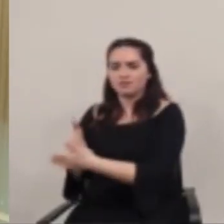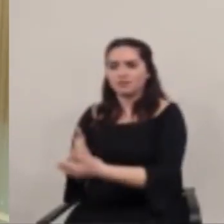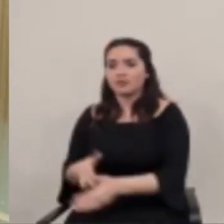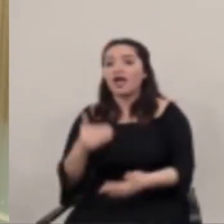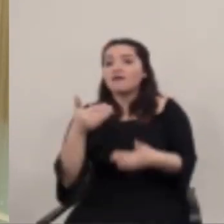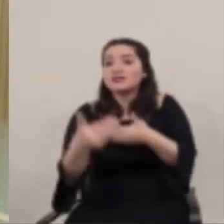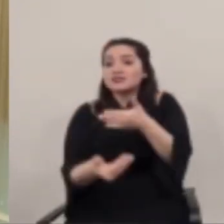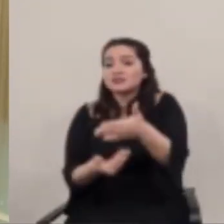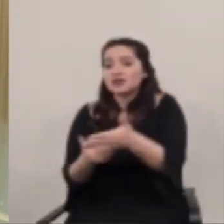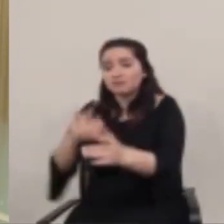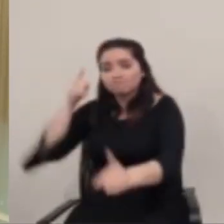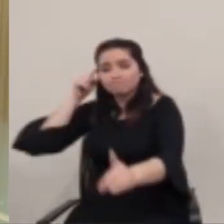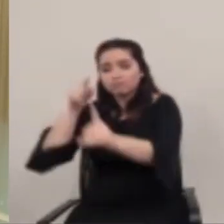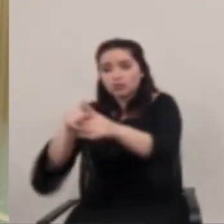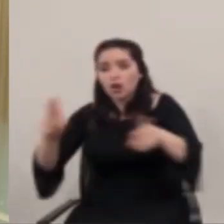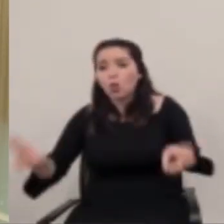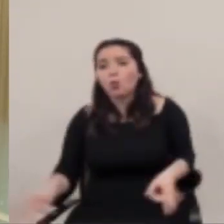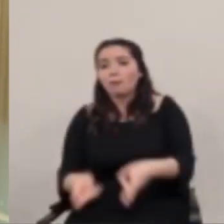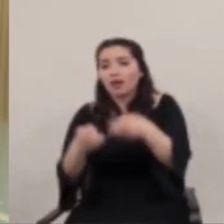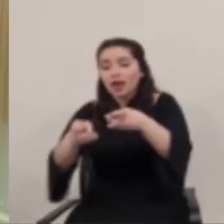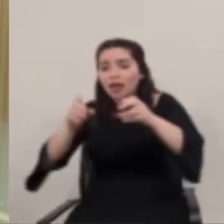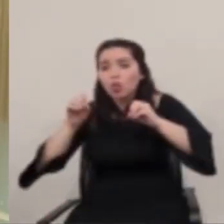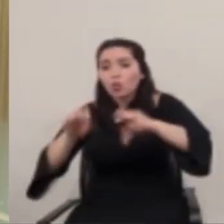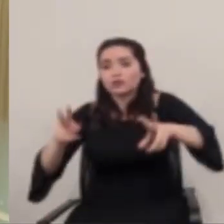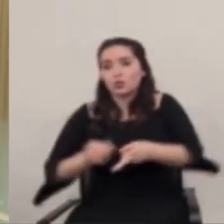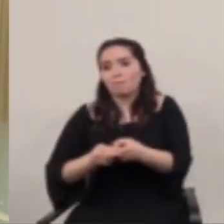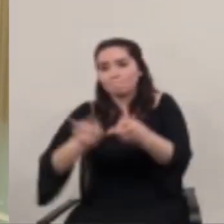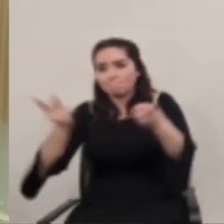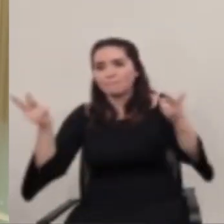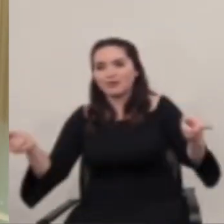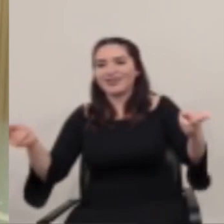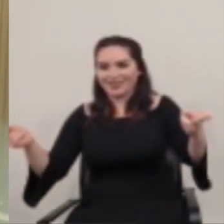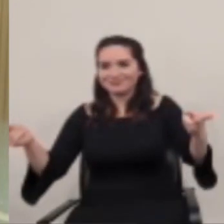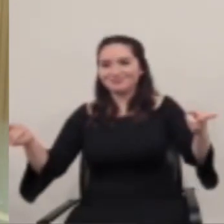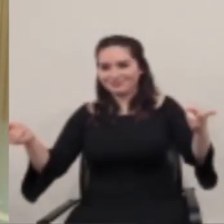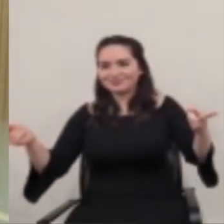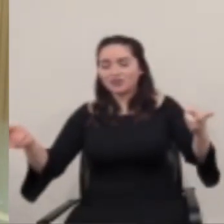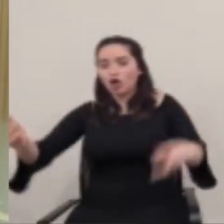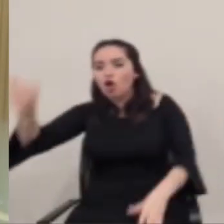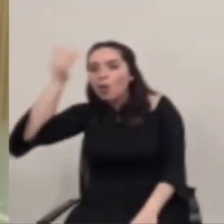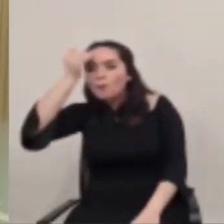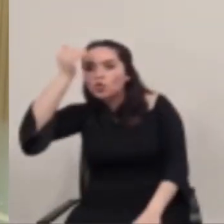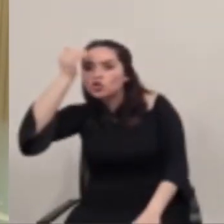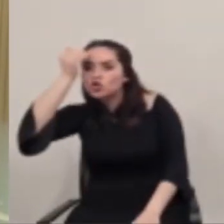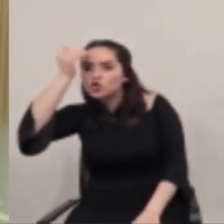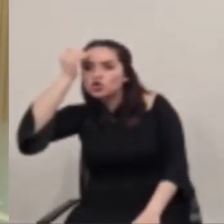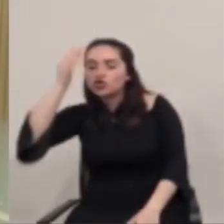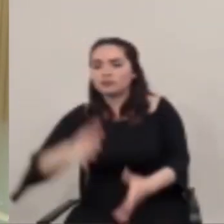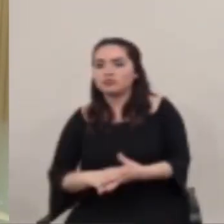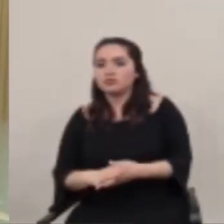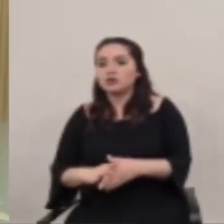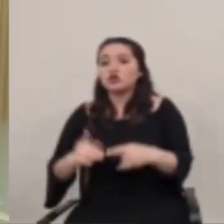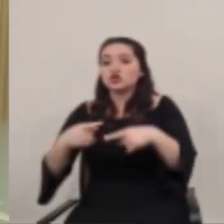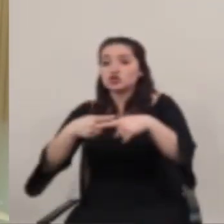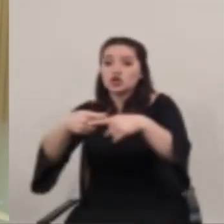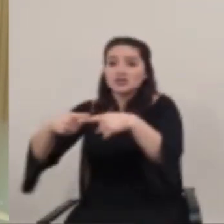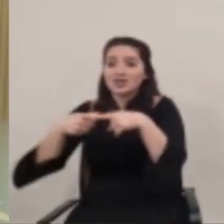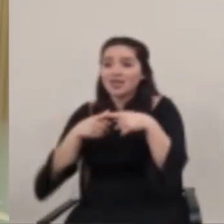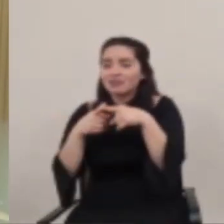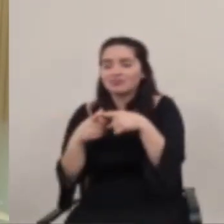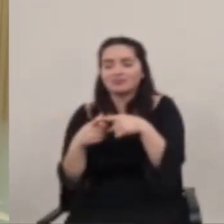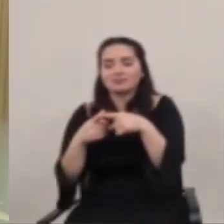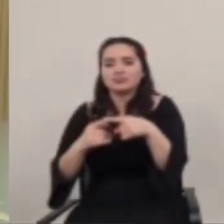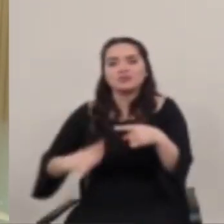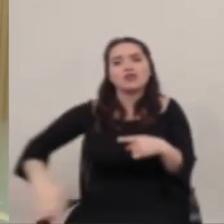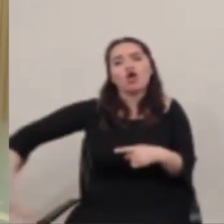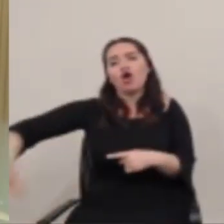dirección de recuperar la educación pública para lo público, para lo común, para una sociedad plena de derechos